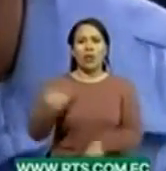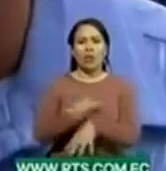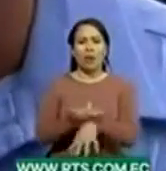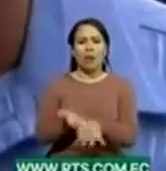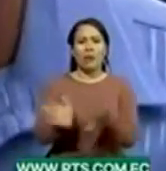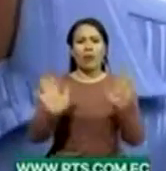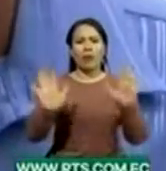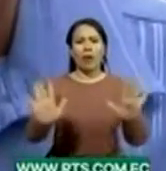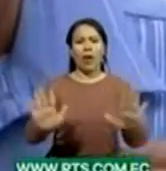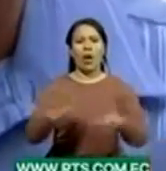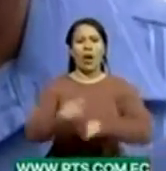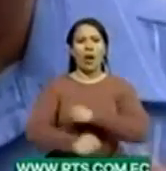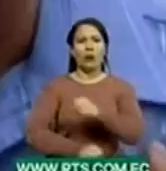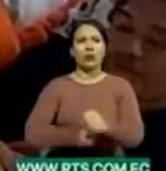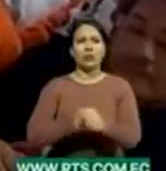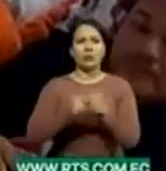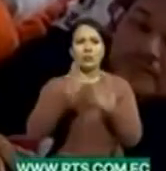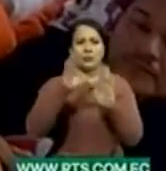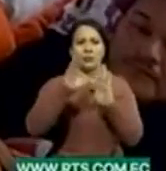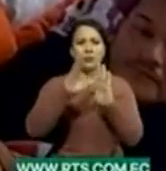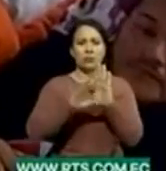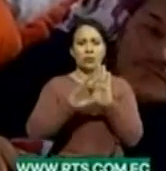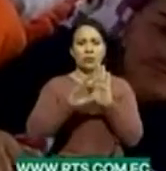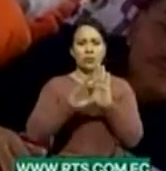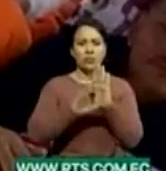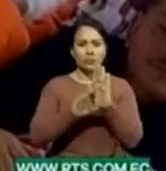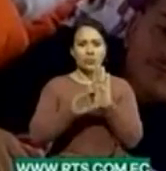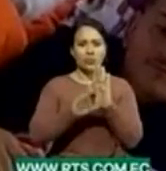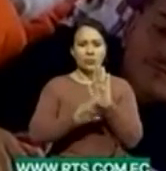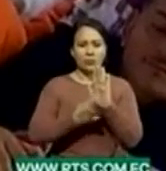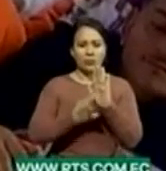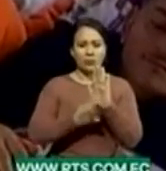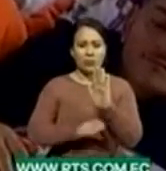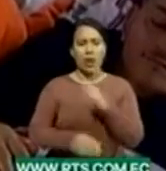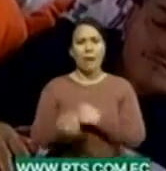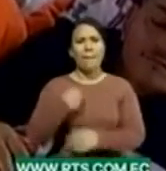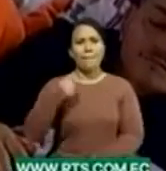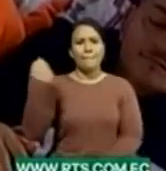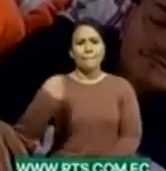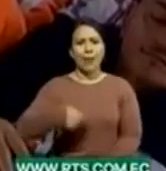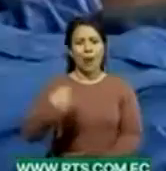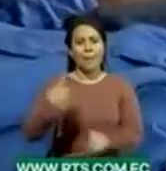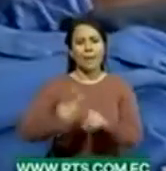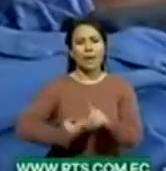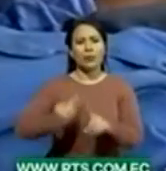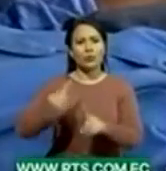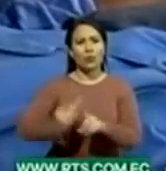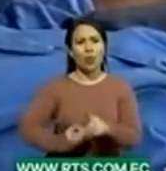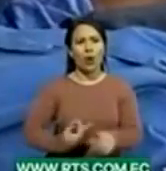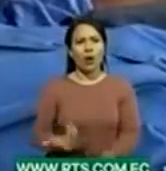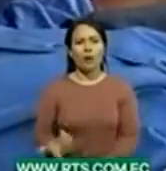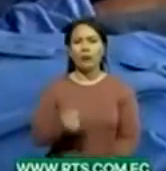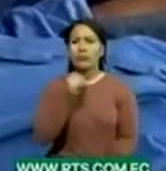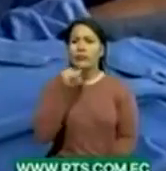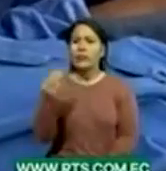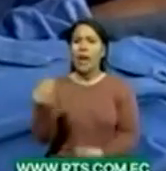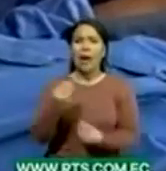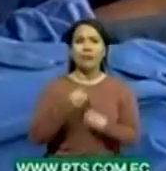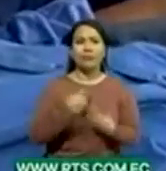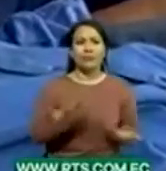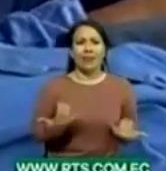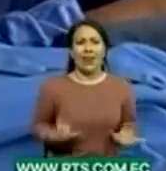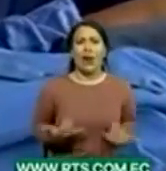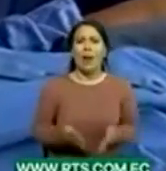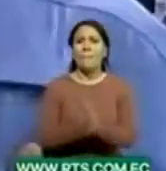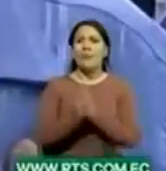10 años. Que nos quitaron un valor de nuestra pensión vitalicia mensual, sin argumento alguno. No estamos